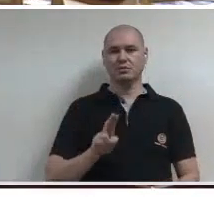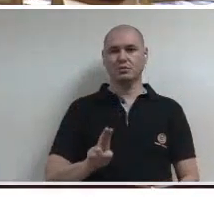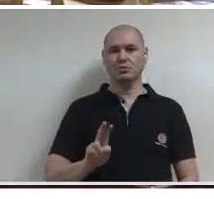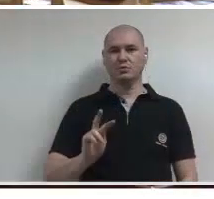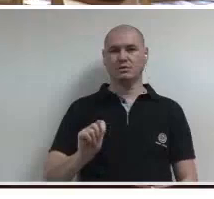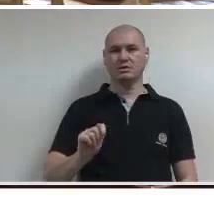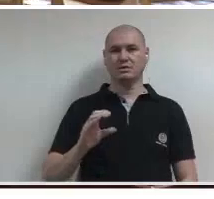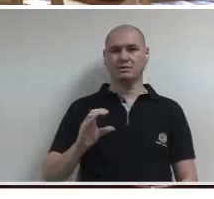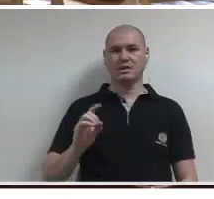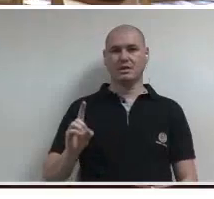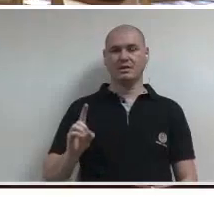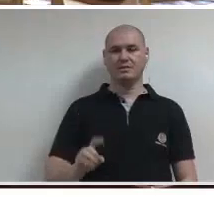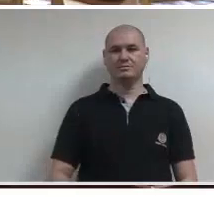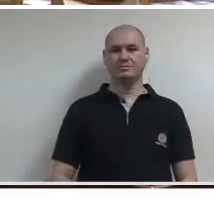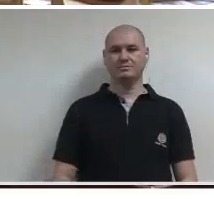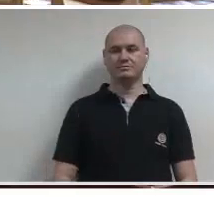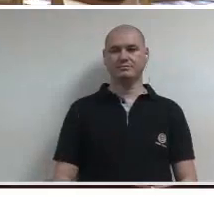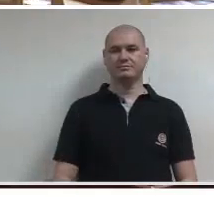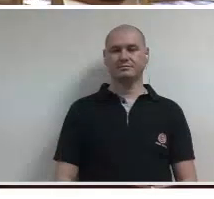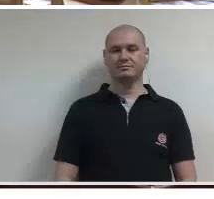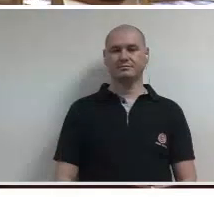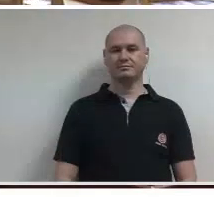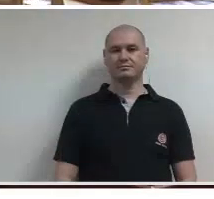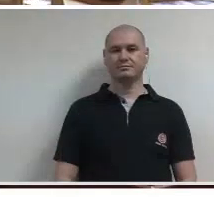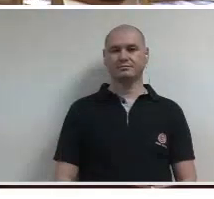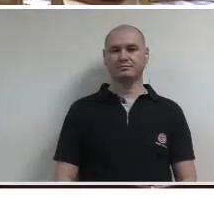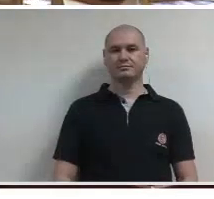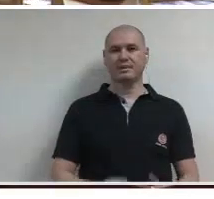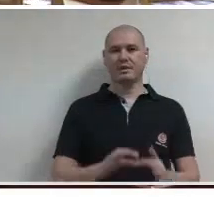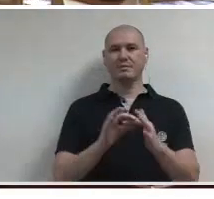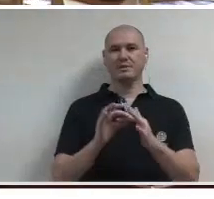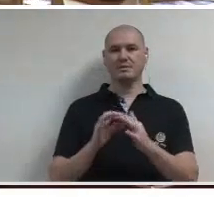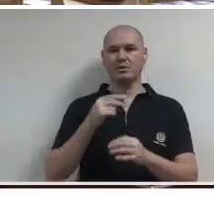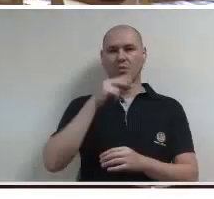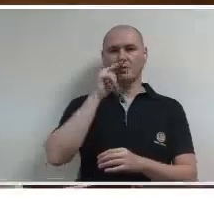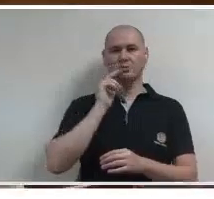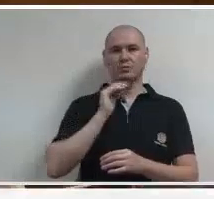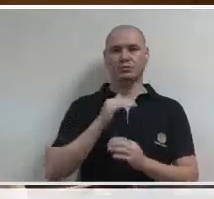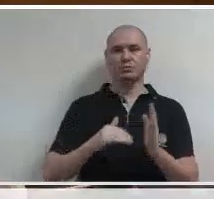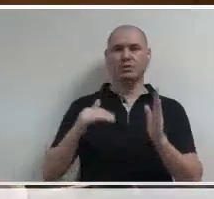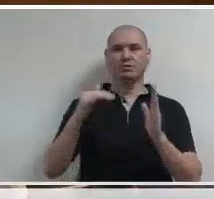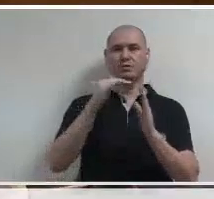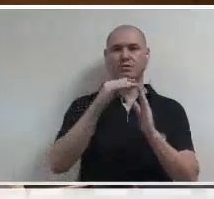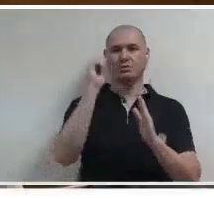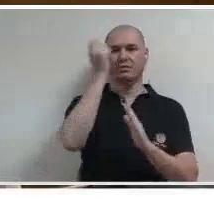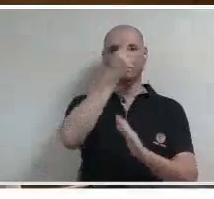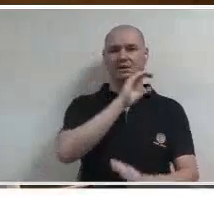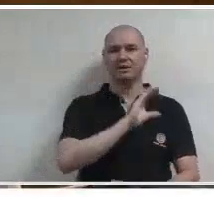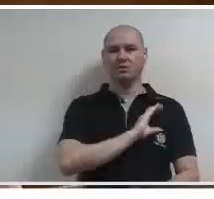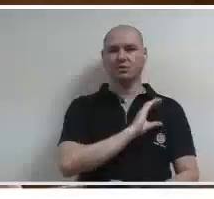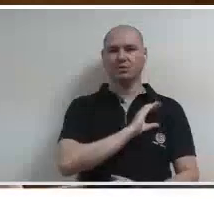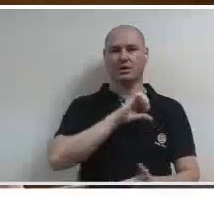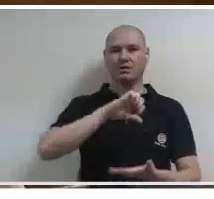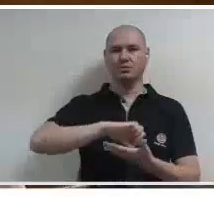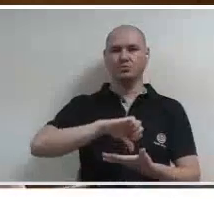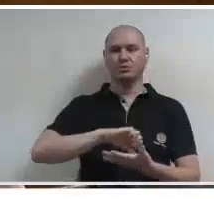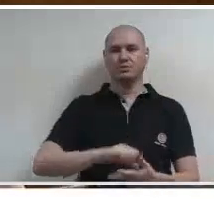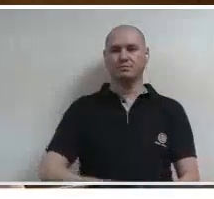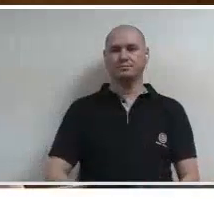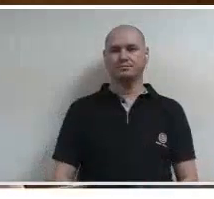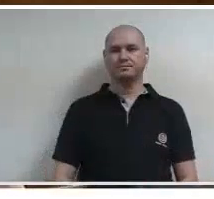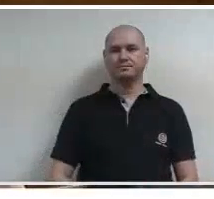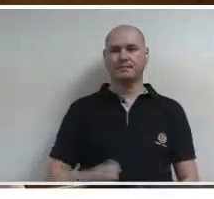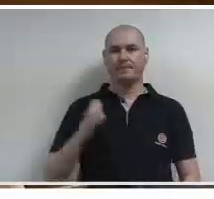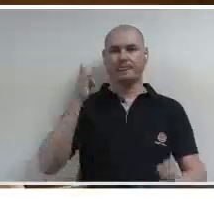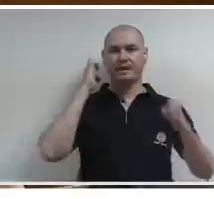abogada Oye Resida Técnica UTCDP, especialista de Educación Superior, Universidad Católica